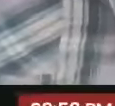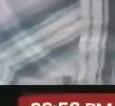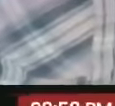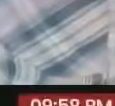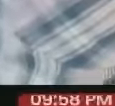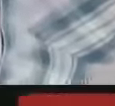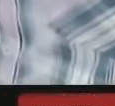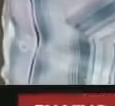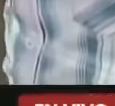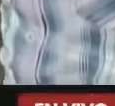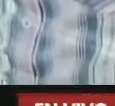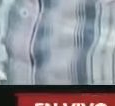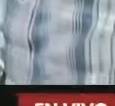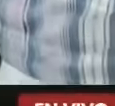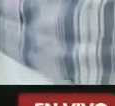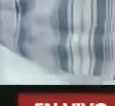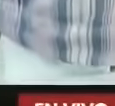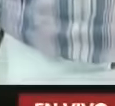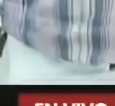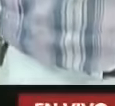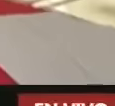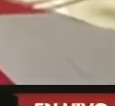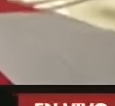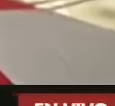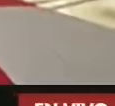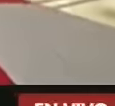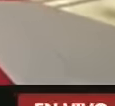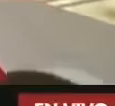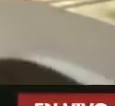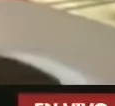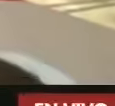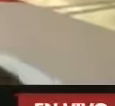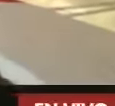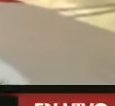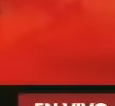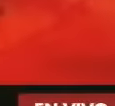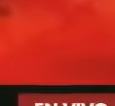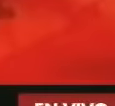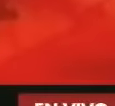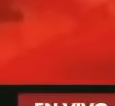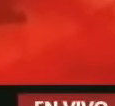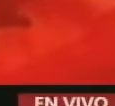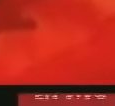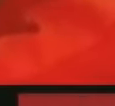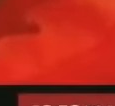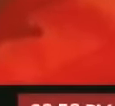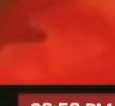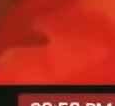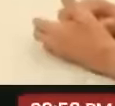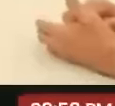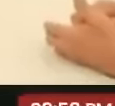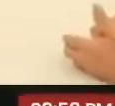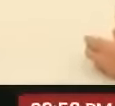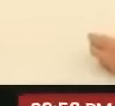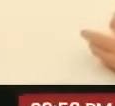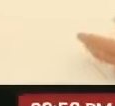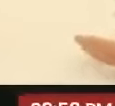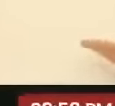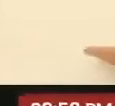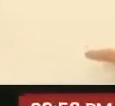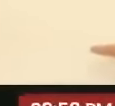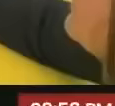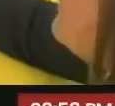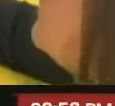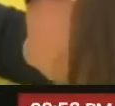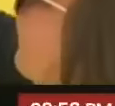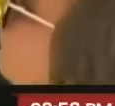Pero este 2024, en la segunda jornada de registro de la gran misión Viva Venezuela en simultáneo en las plazas Bolívar de 169